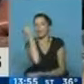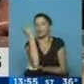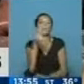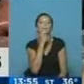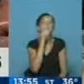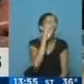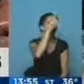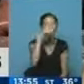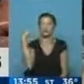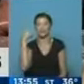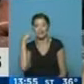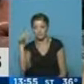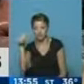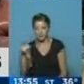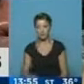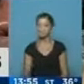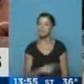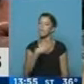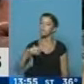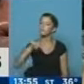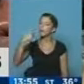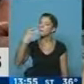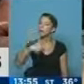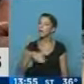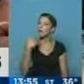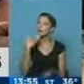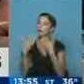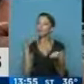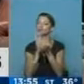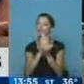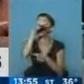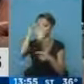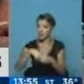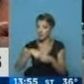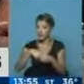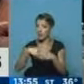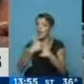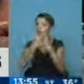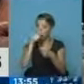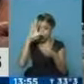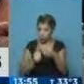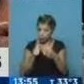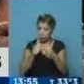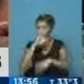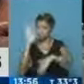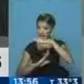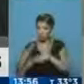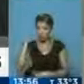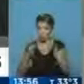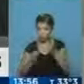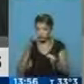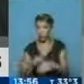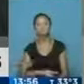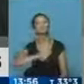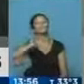hasta la semana que viene el famoso tema de la de los integrantes de la corte suprema de justicia los propuestos por el gobierno de macri el próximo 3 de marzo